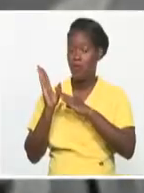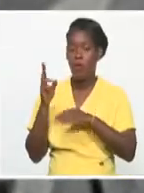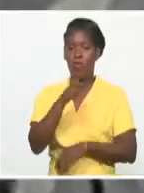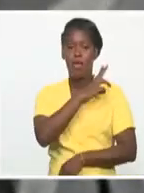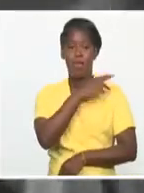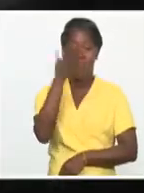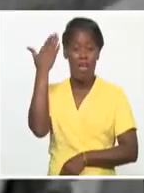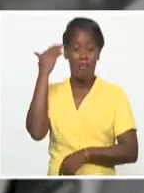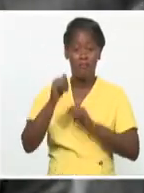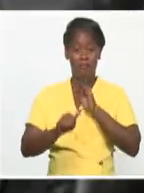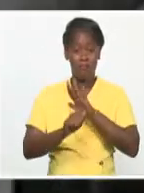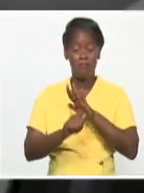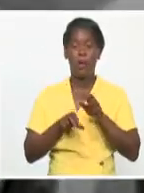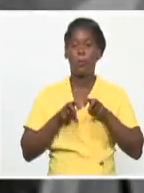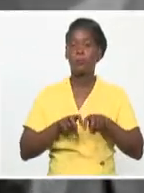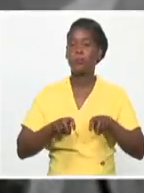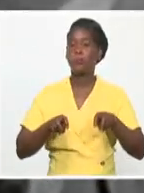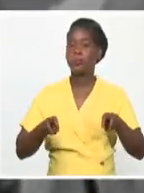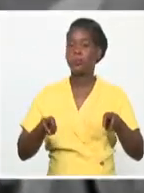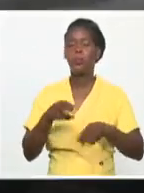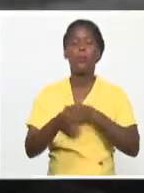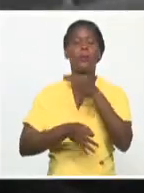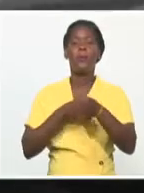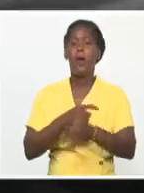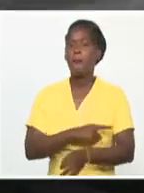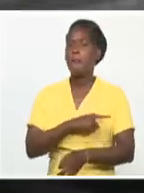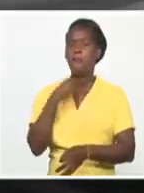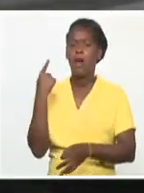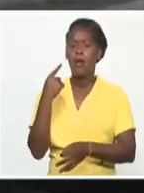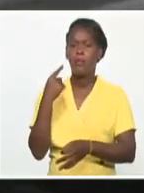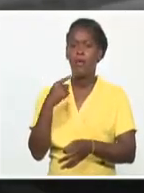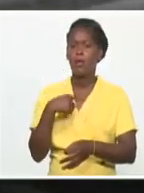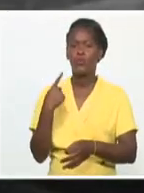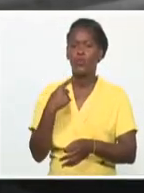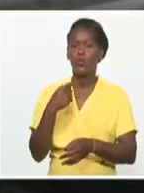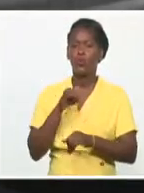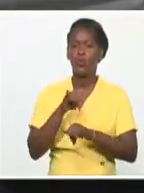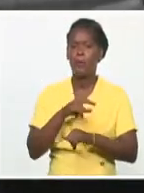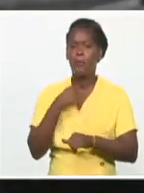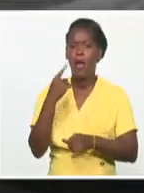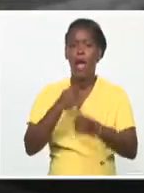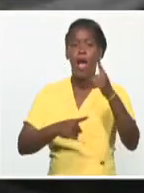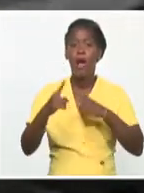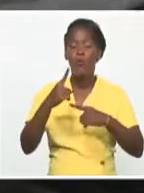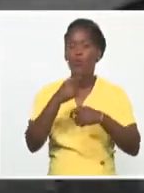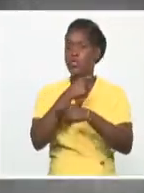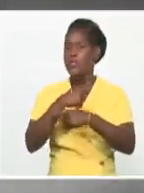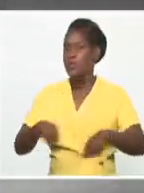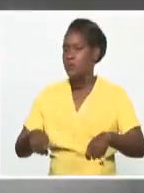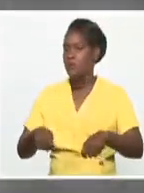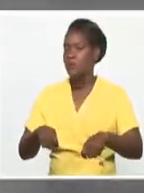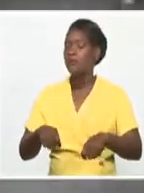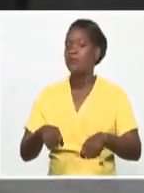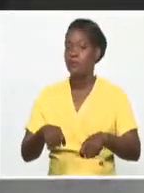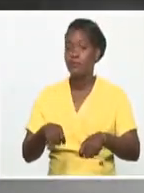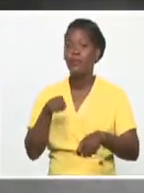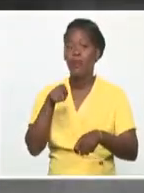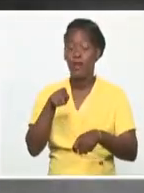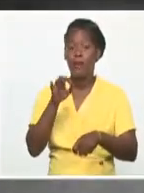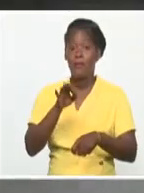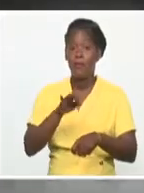han perdido 14 hombres sólo unos pocos soldados pudieron escapar no puede ignorar lo sucedido y arremete contra las montañas